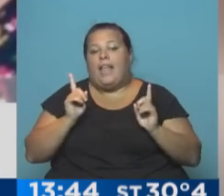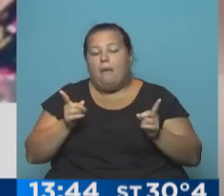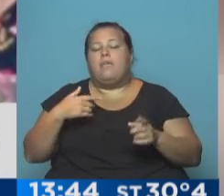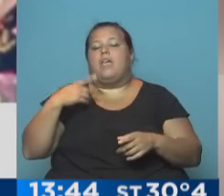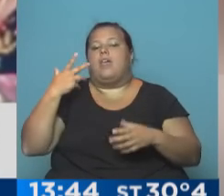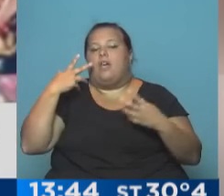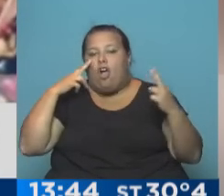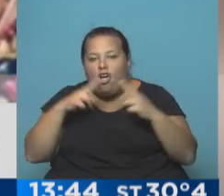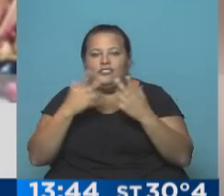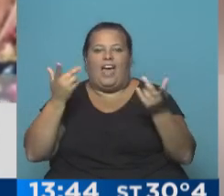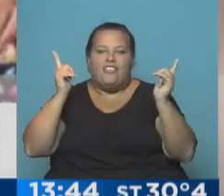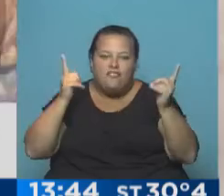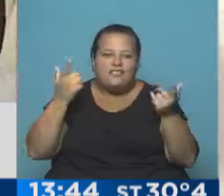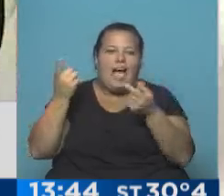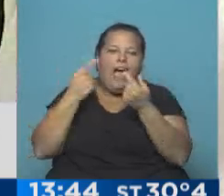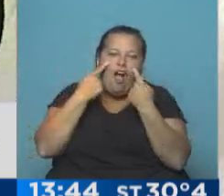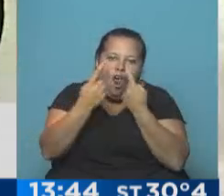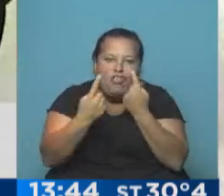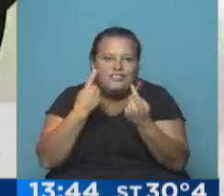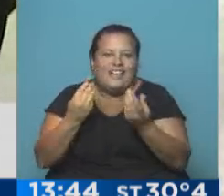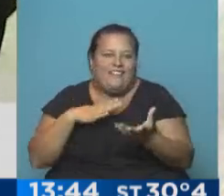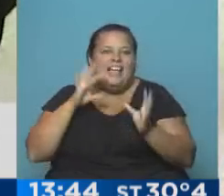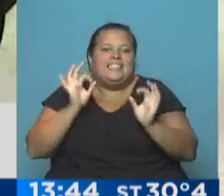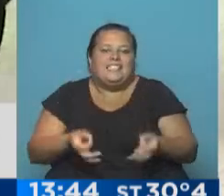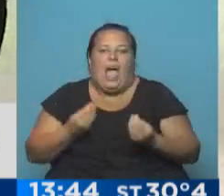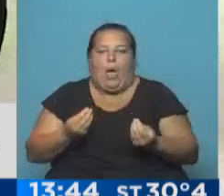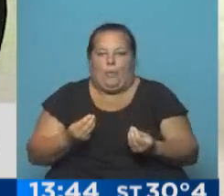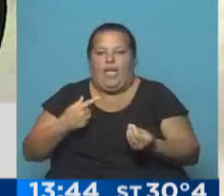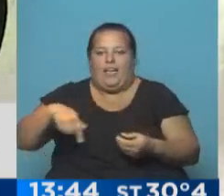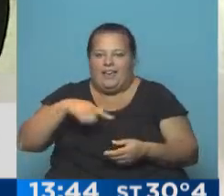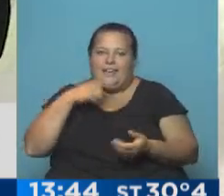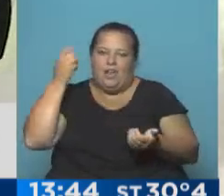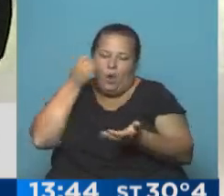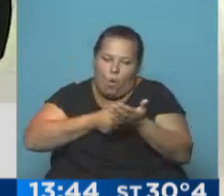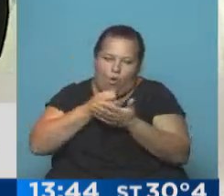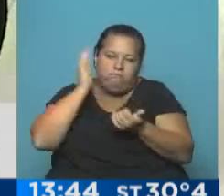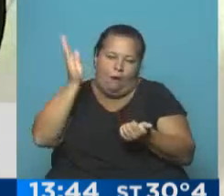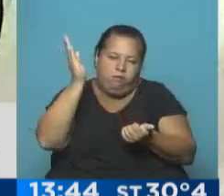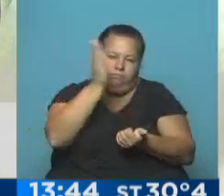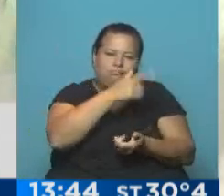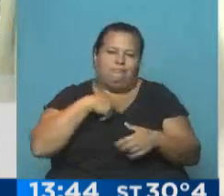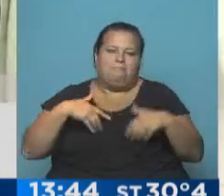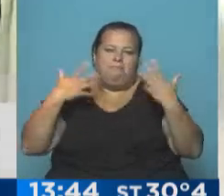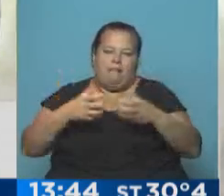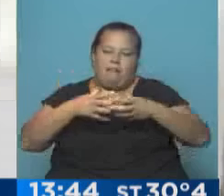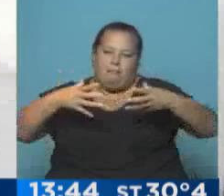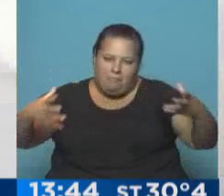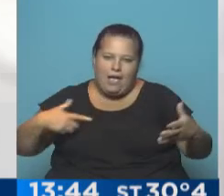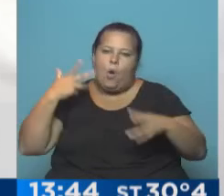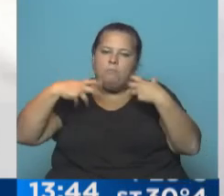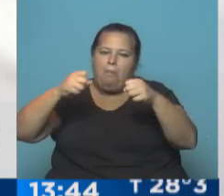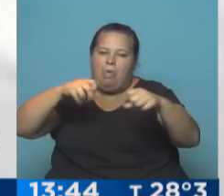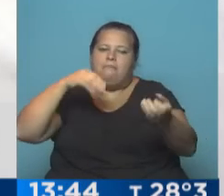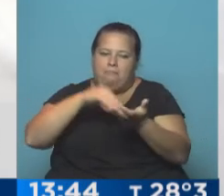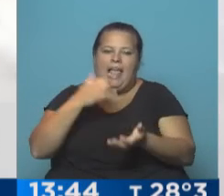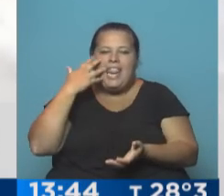reencontrarse y disfrutar y aprender a conocerse y a saber que estamos venciendo y que somos más y vamos a seguir encontrando a los